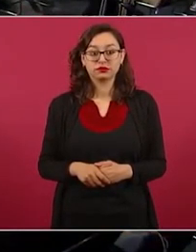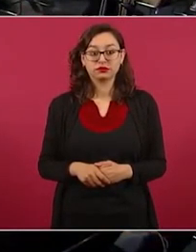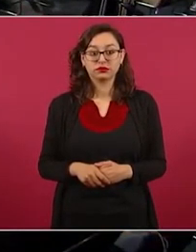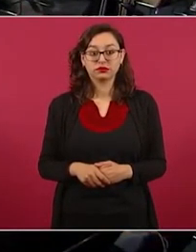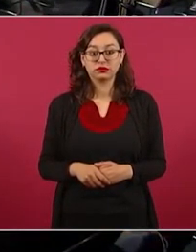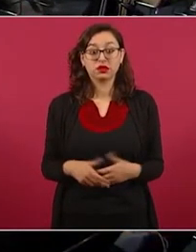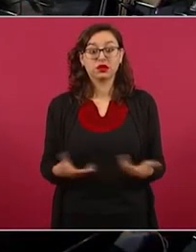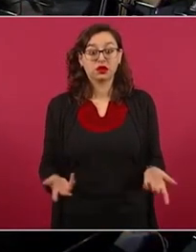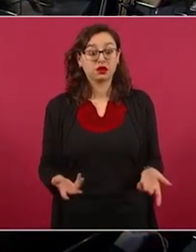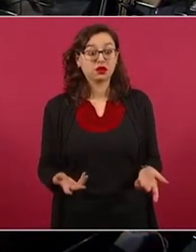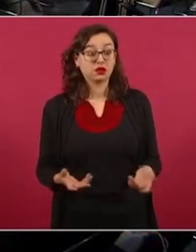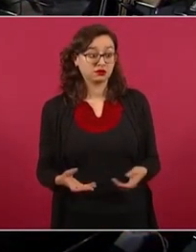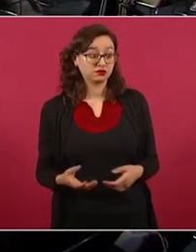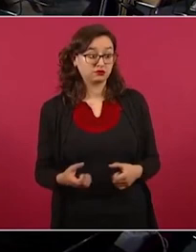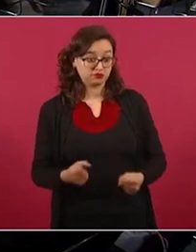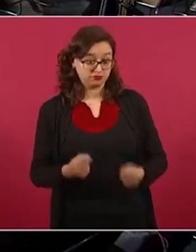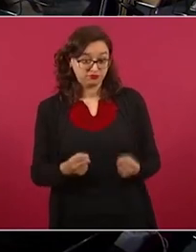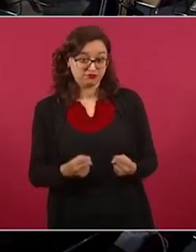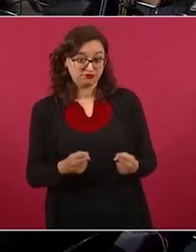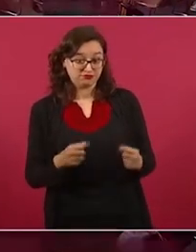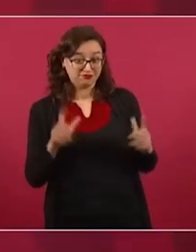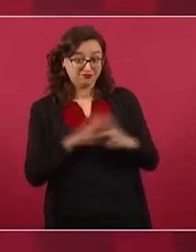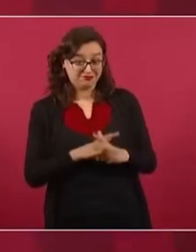¿Que si hay tiro?